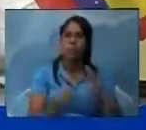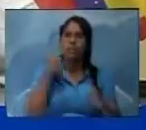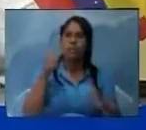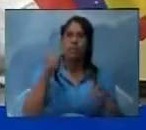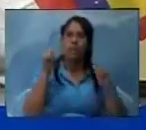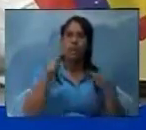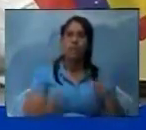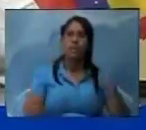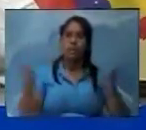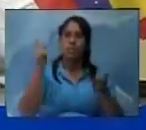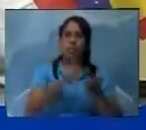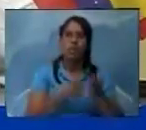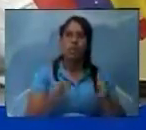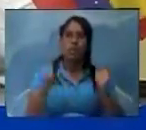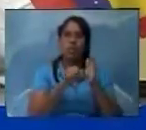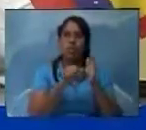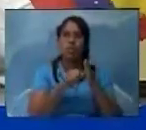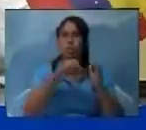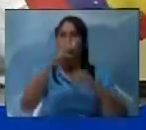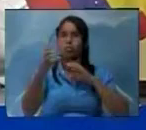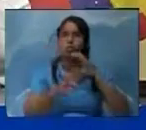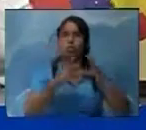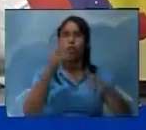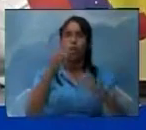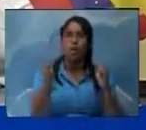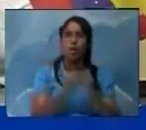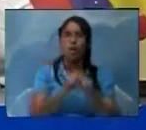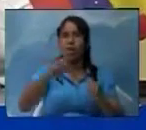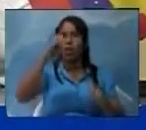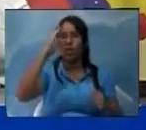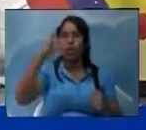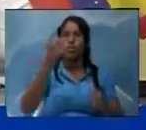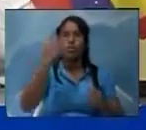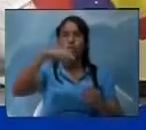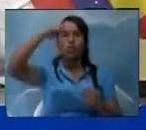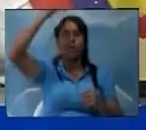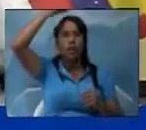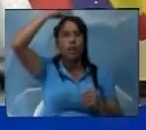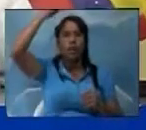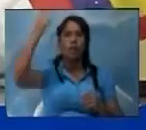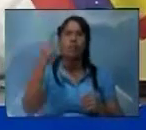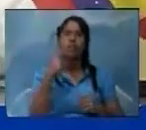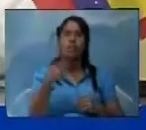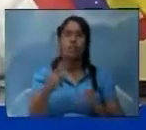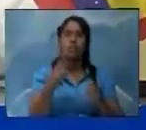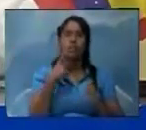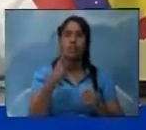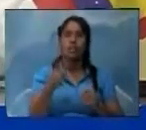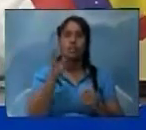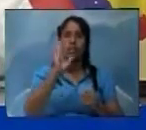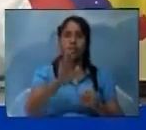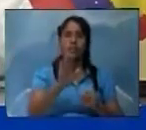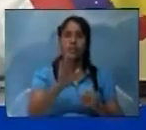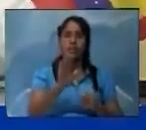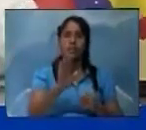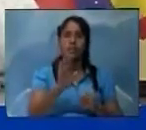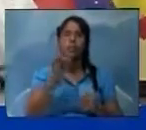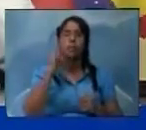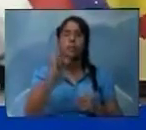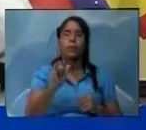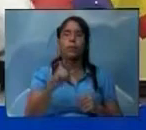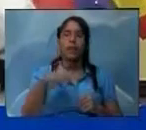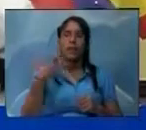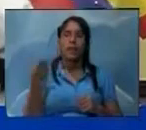Aquí fue donde se metió en problema con Dios el rey Nabucodonosor. Dice así: ¿y